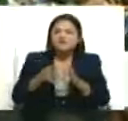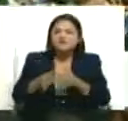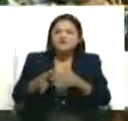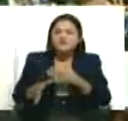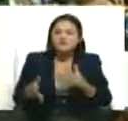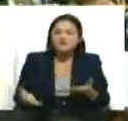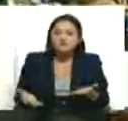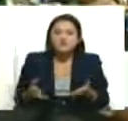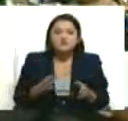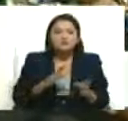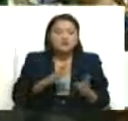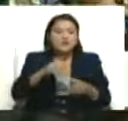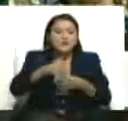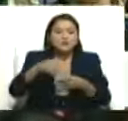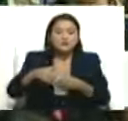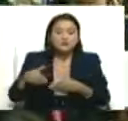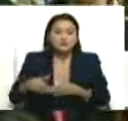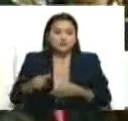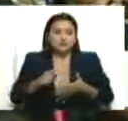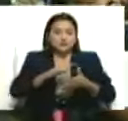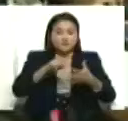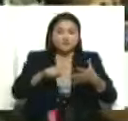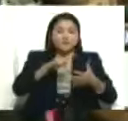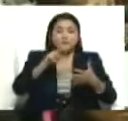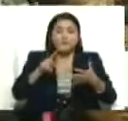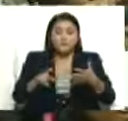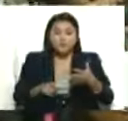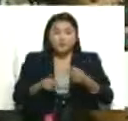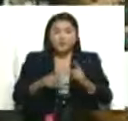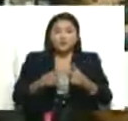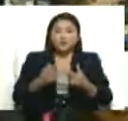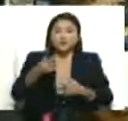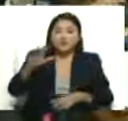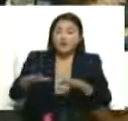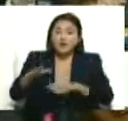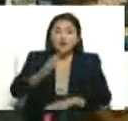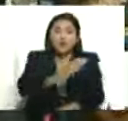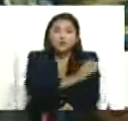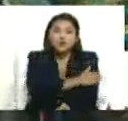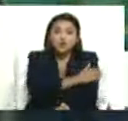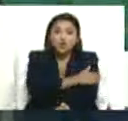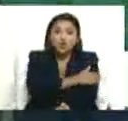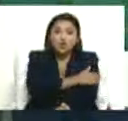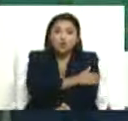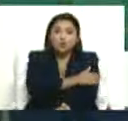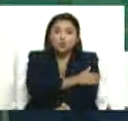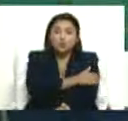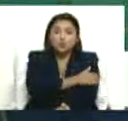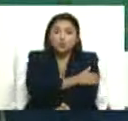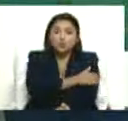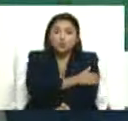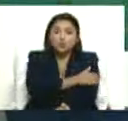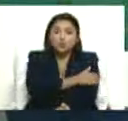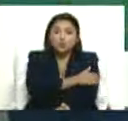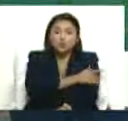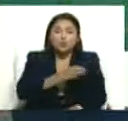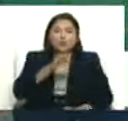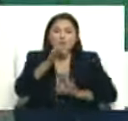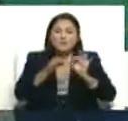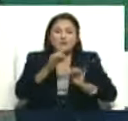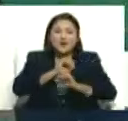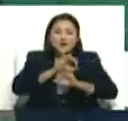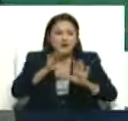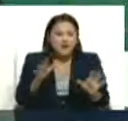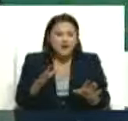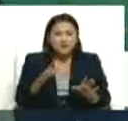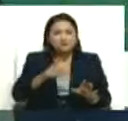Hay una disyuntiva, que es la que no se atreven estos sectores de la derecha a definir hacia dónde